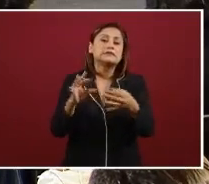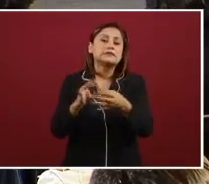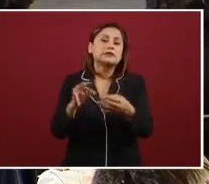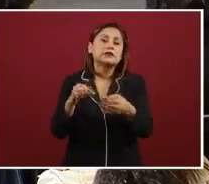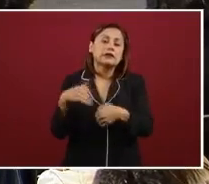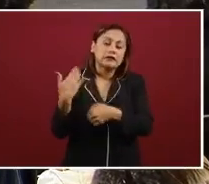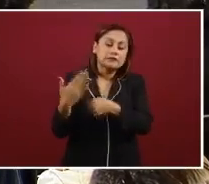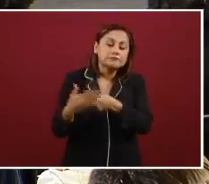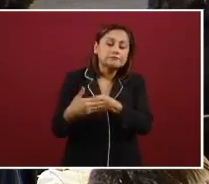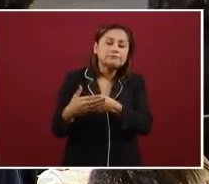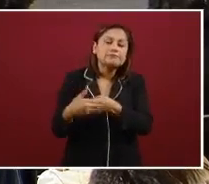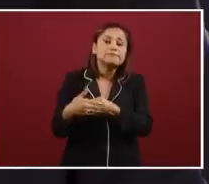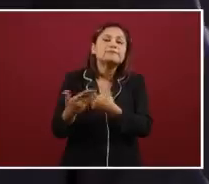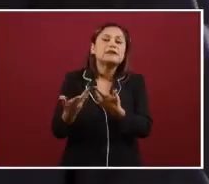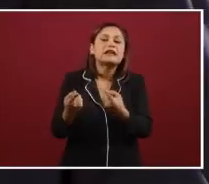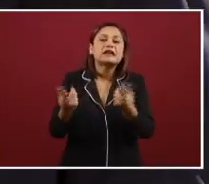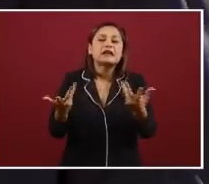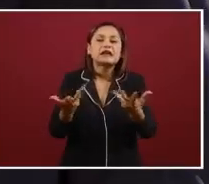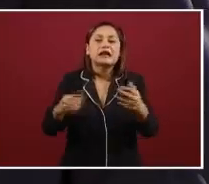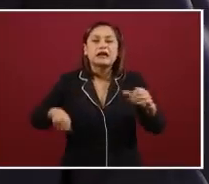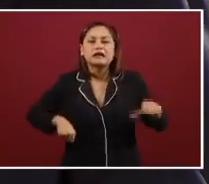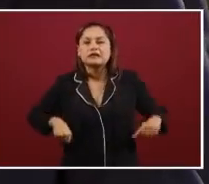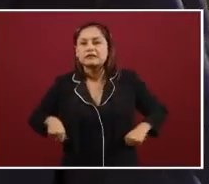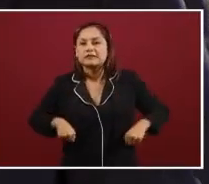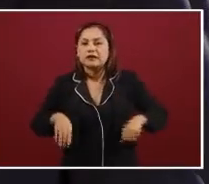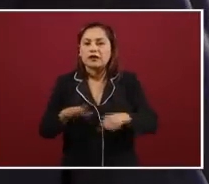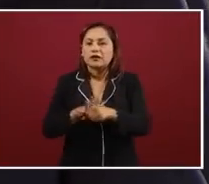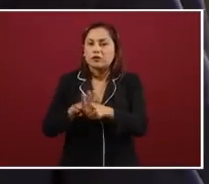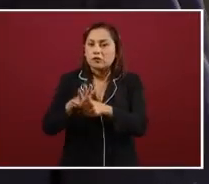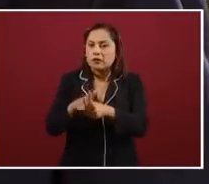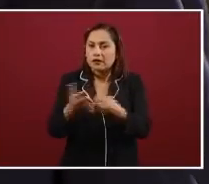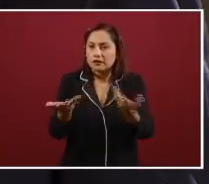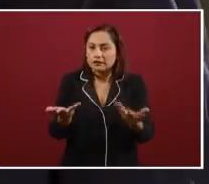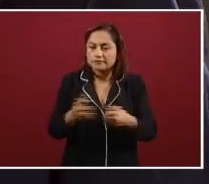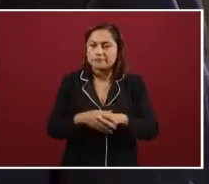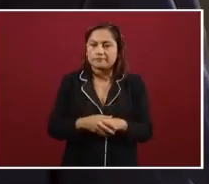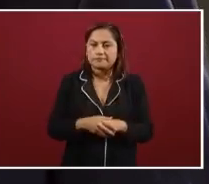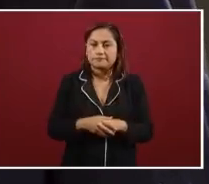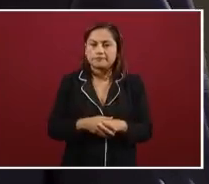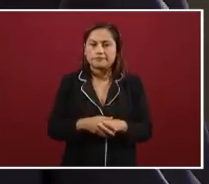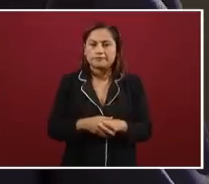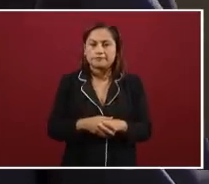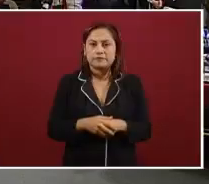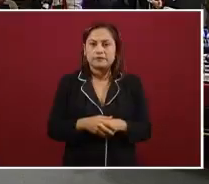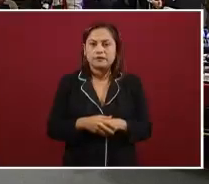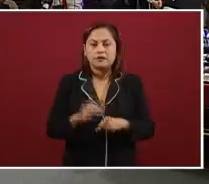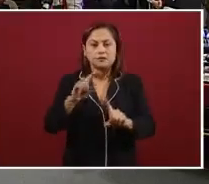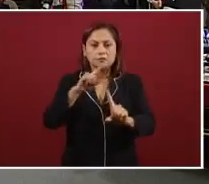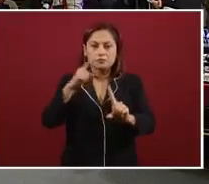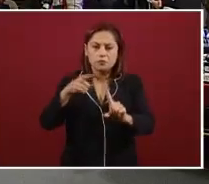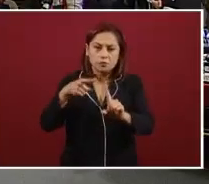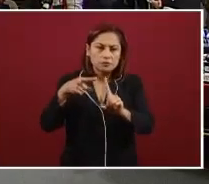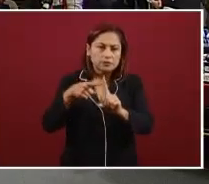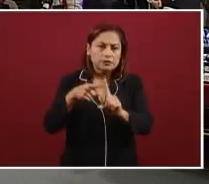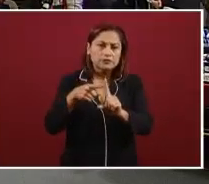futuras que se van a seguir haciendo para mantener